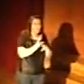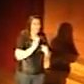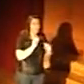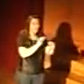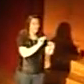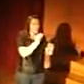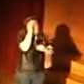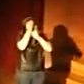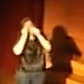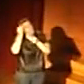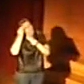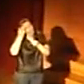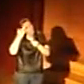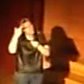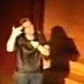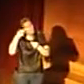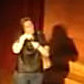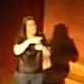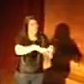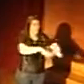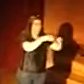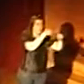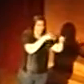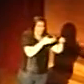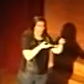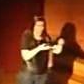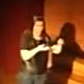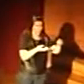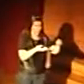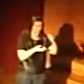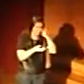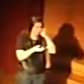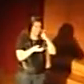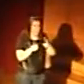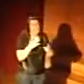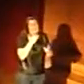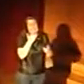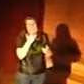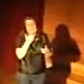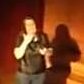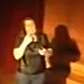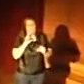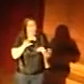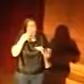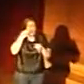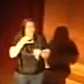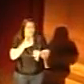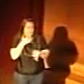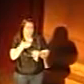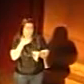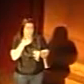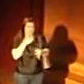del monumento ya es podríamos decir si me lo permiten ya bastante más realista incluso la interpretación de la luz de las